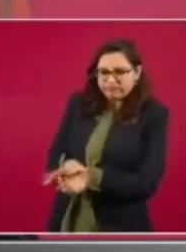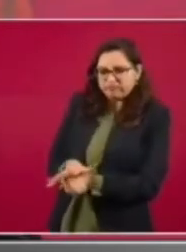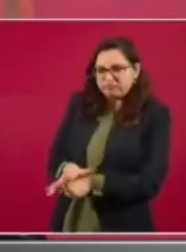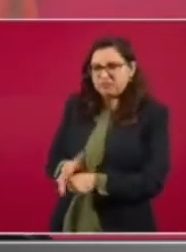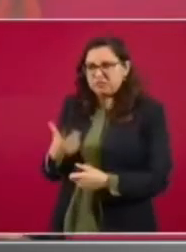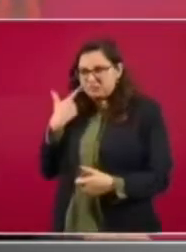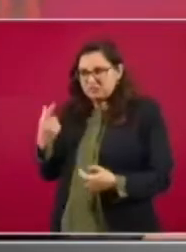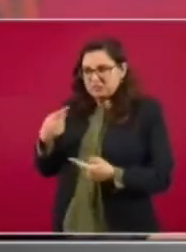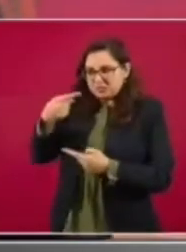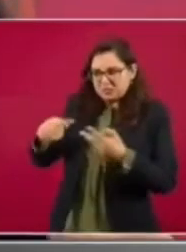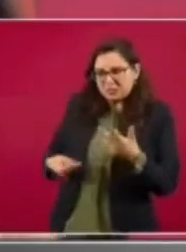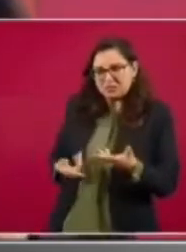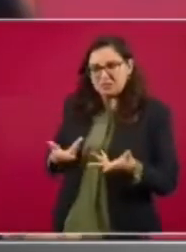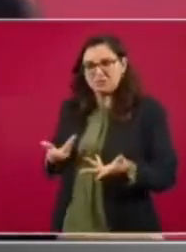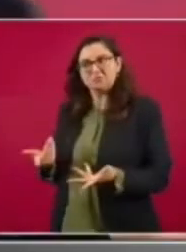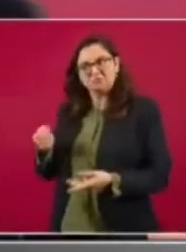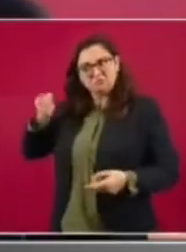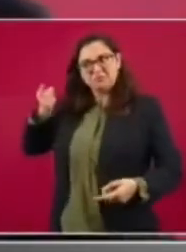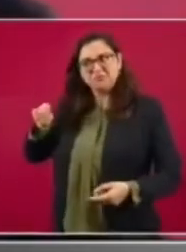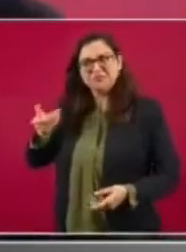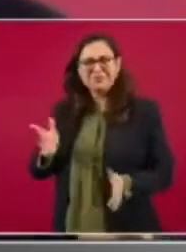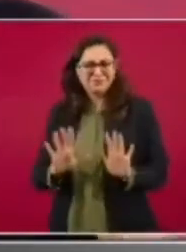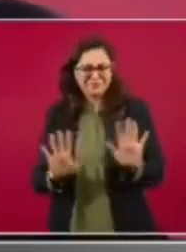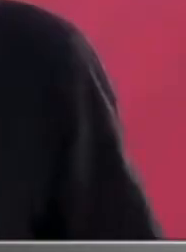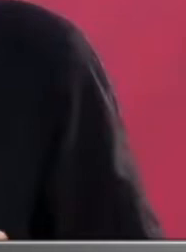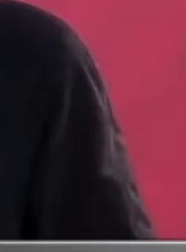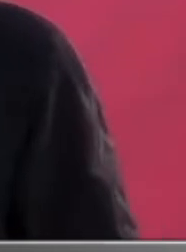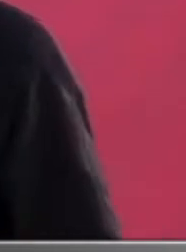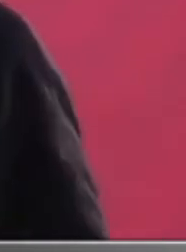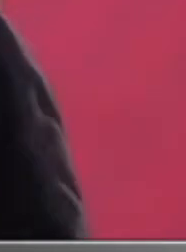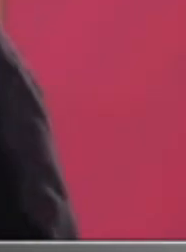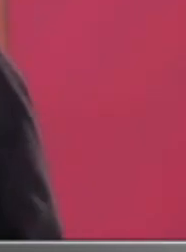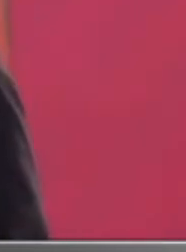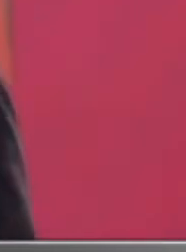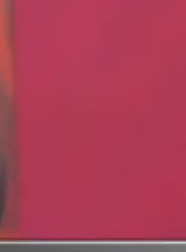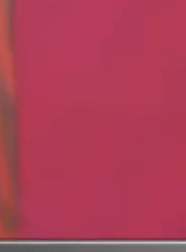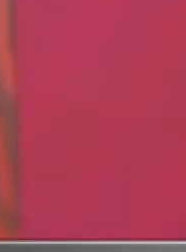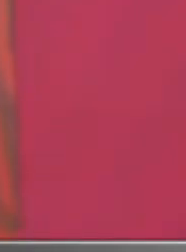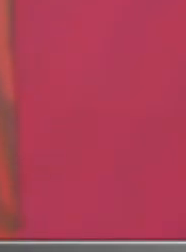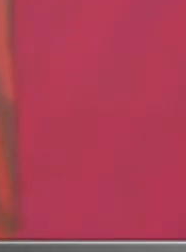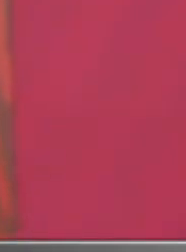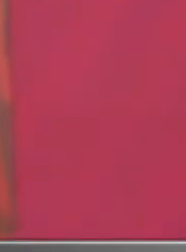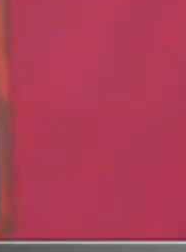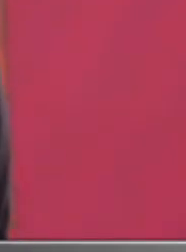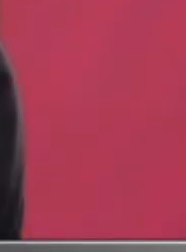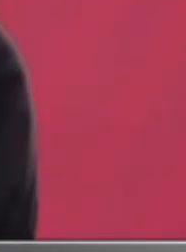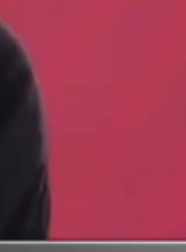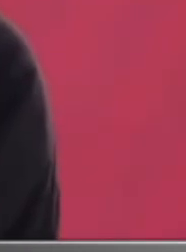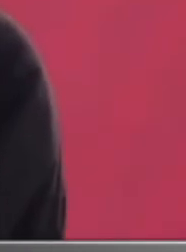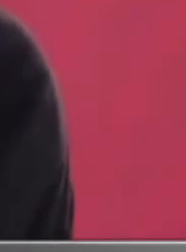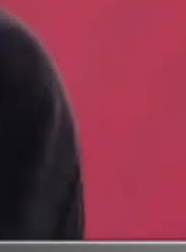Vamos a entendernos. Ya no voy a criticar al presidente, pero a ver,